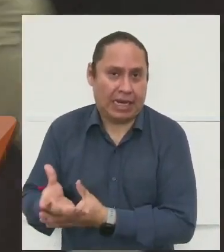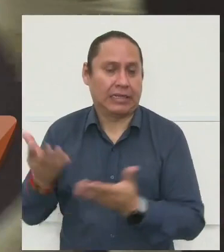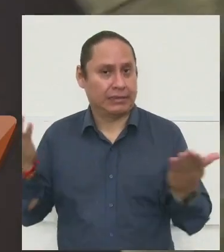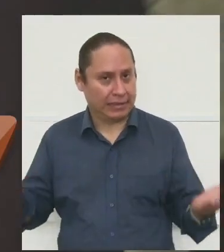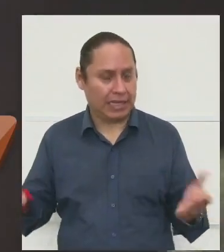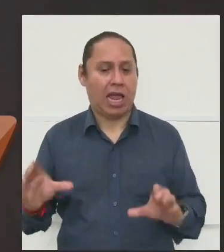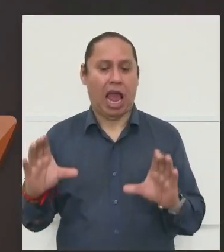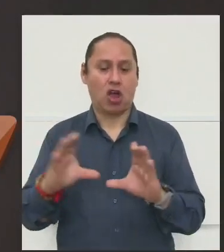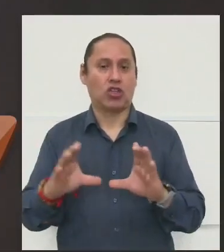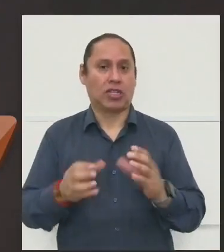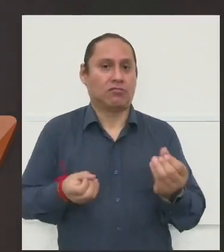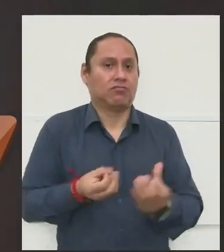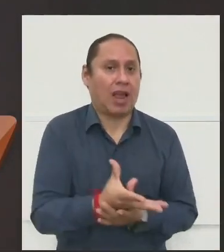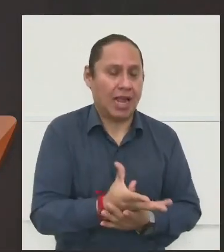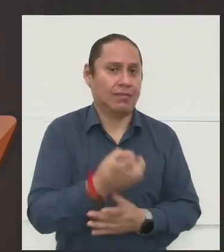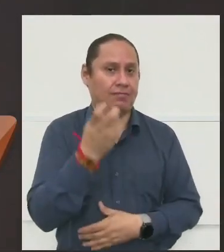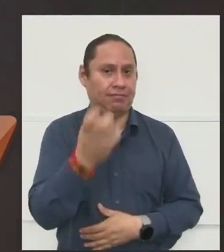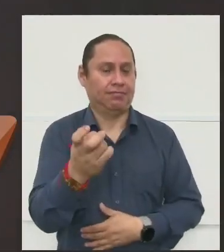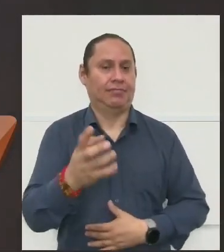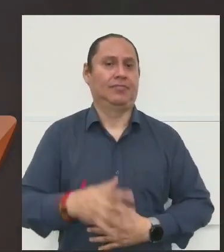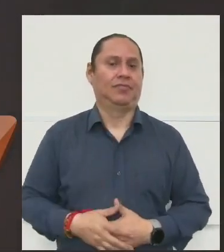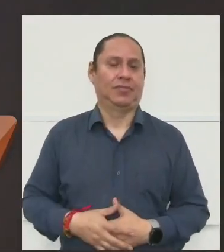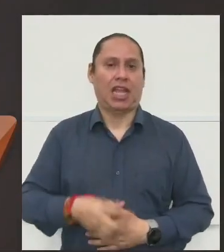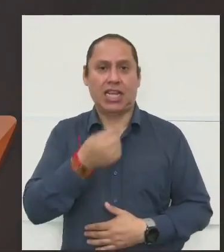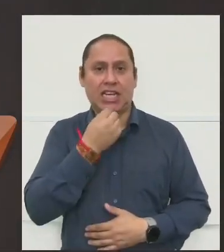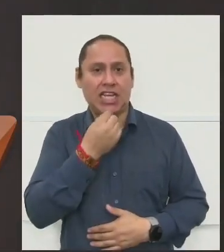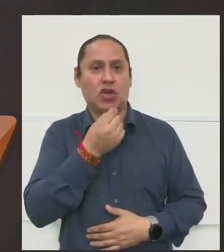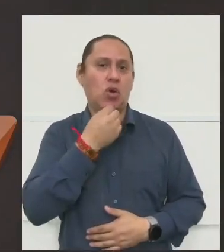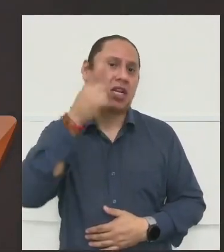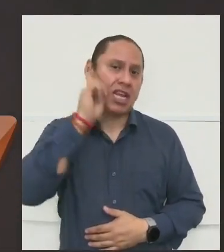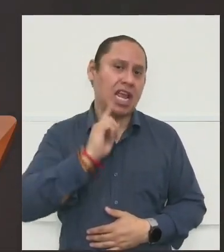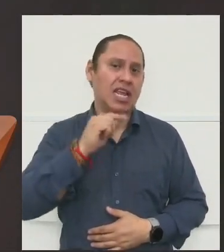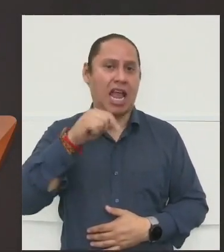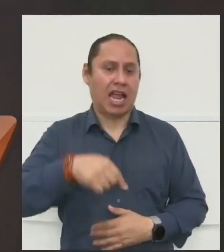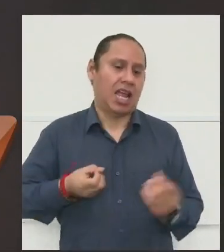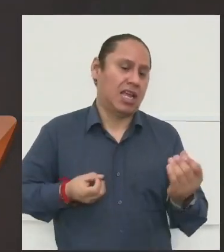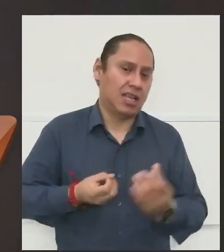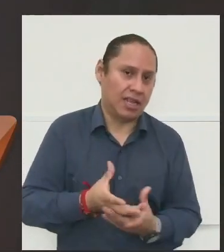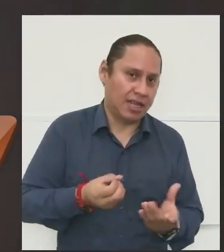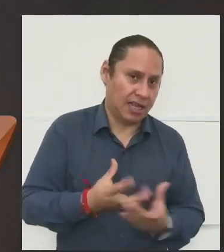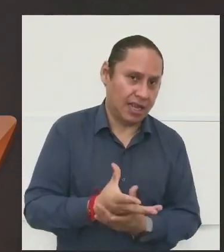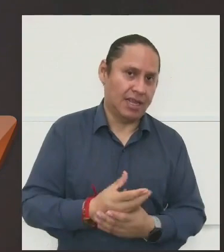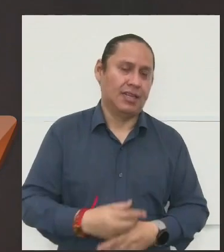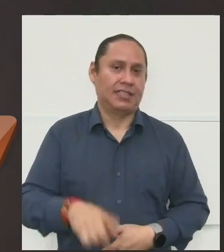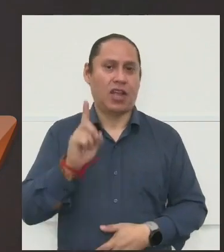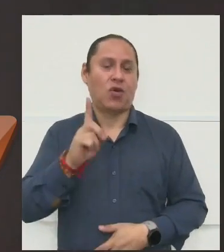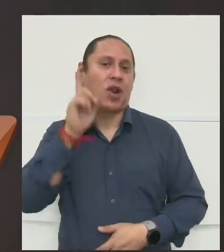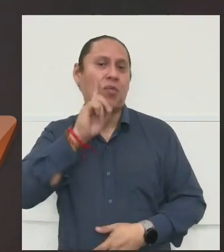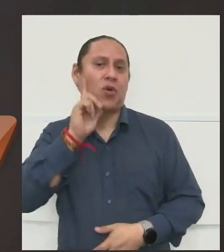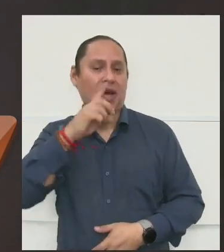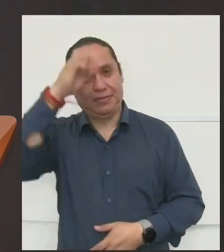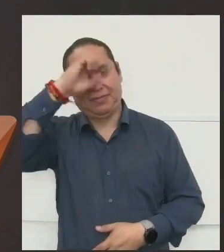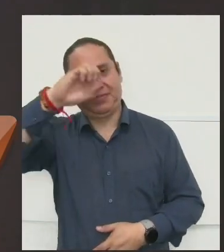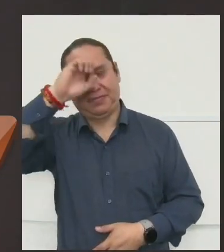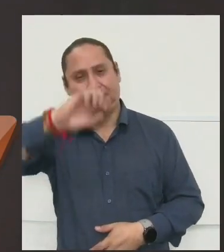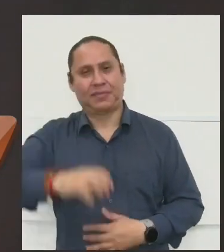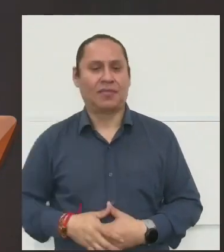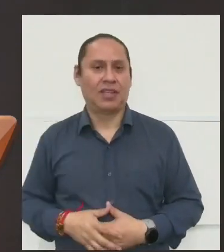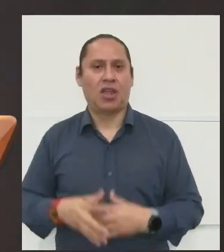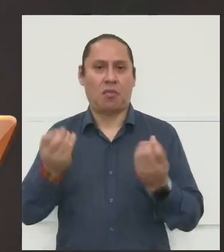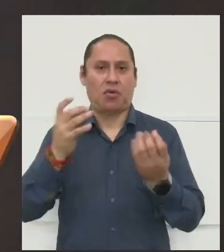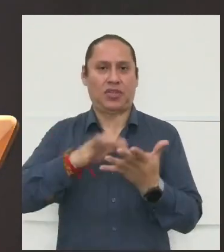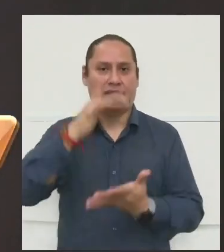las niñas y niños que sean venidos a a esta tierra a través de una partera es es